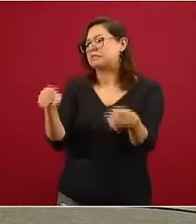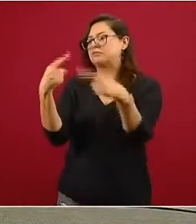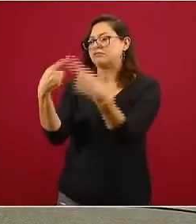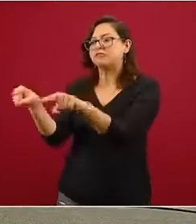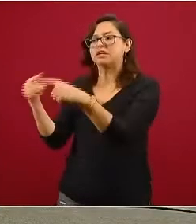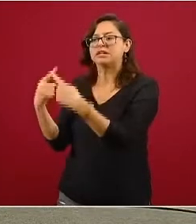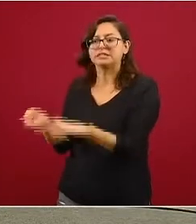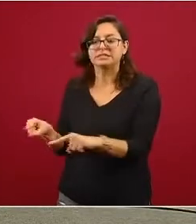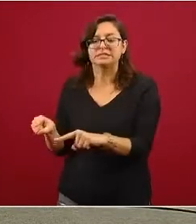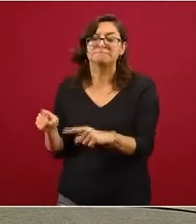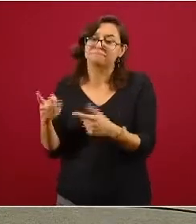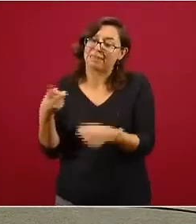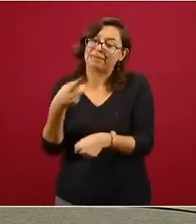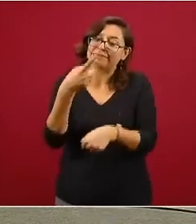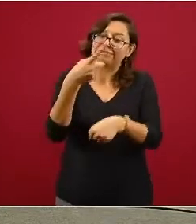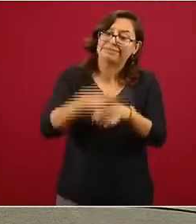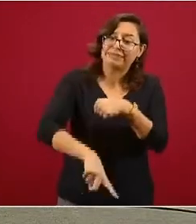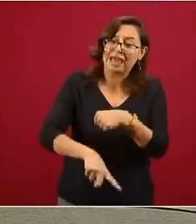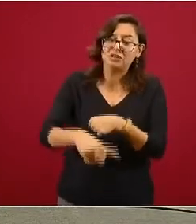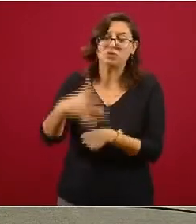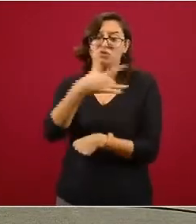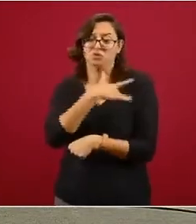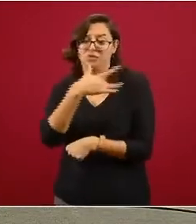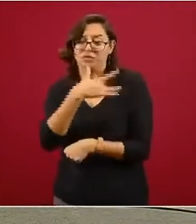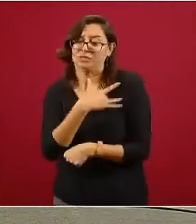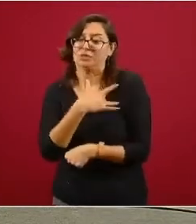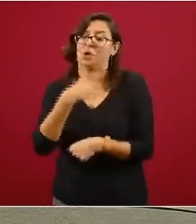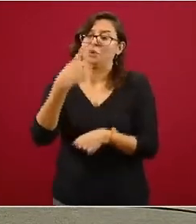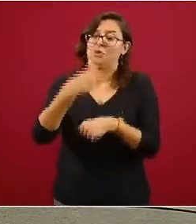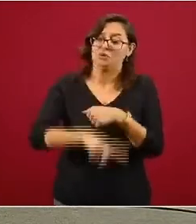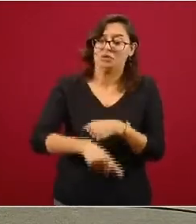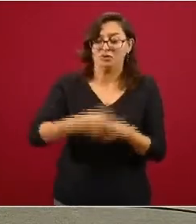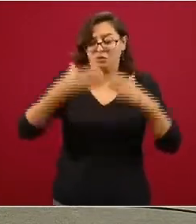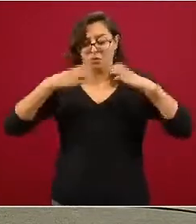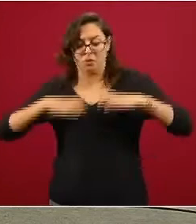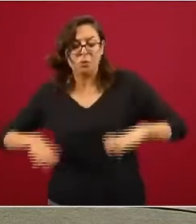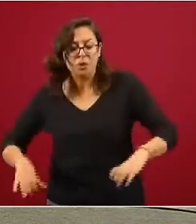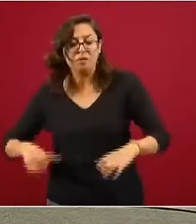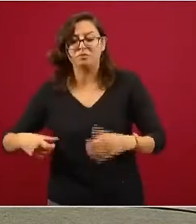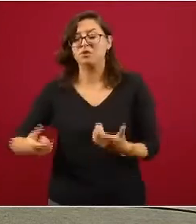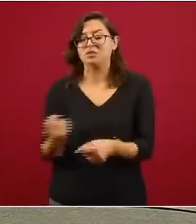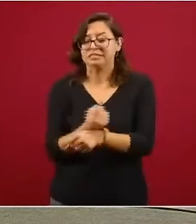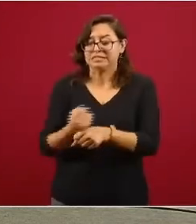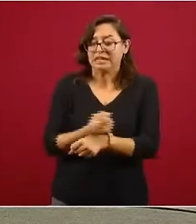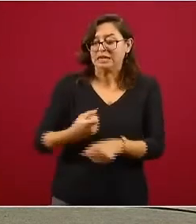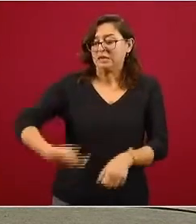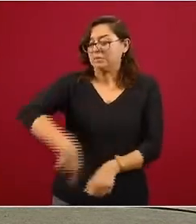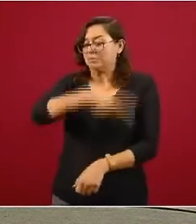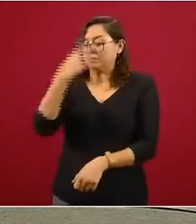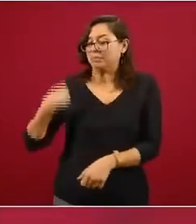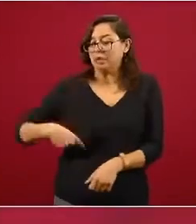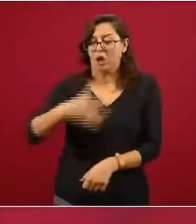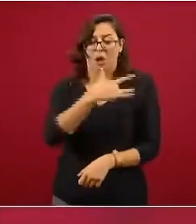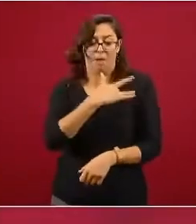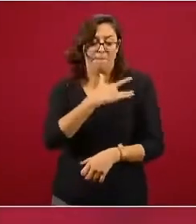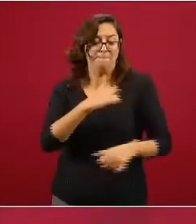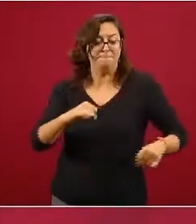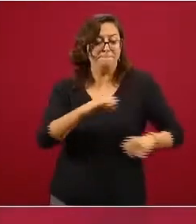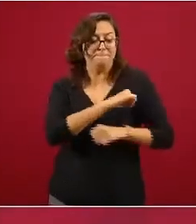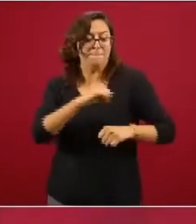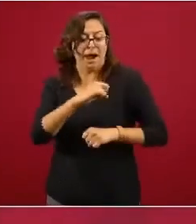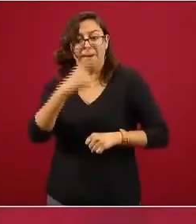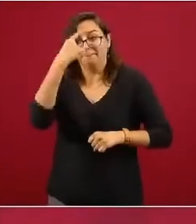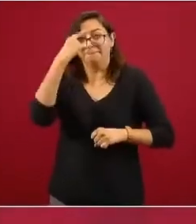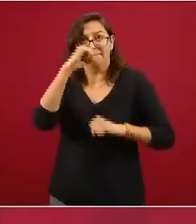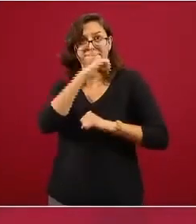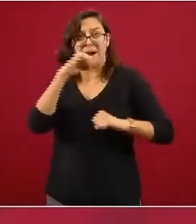distintas alteraciones cardiovasculares, los trastornos de la circulación arterial, los infartos cardíacos, los